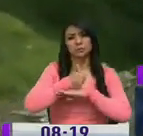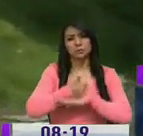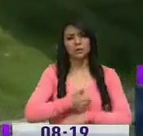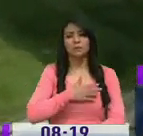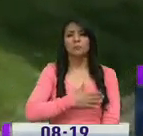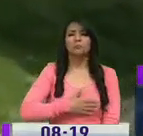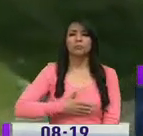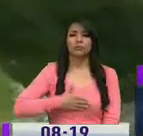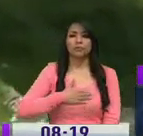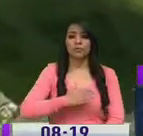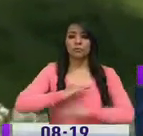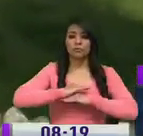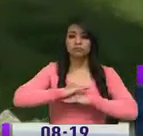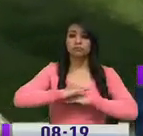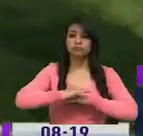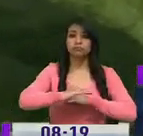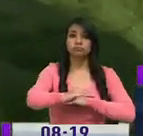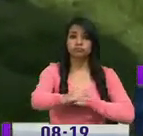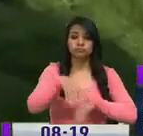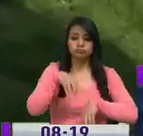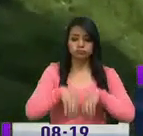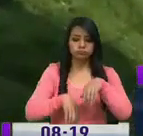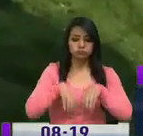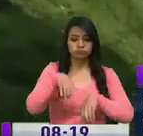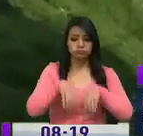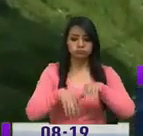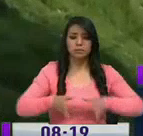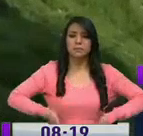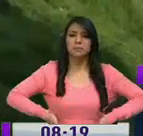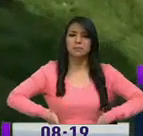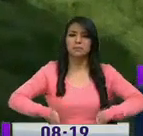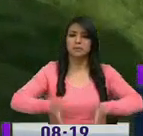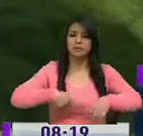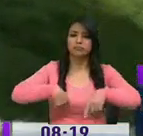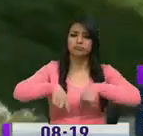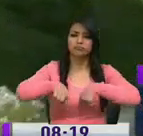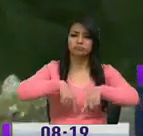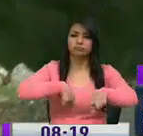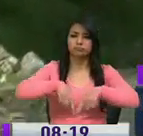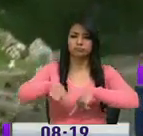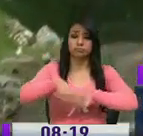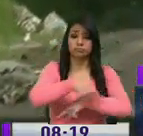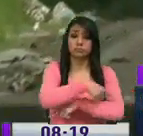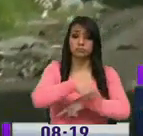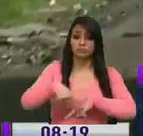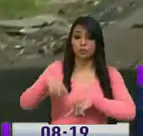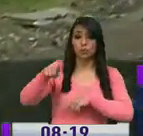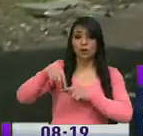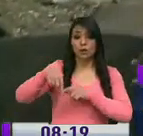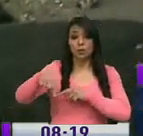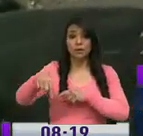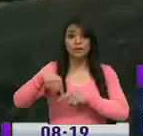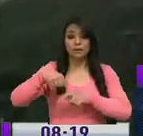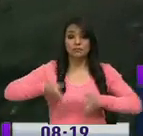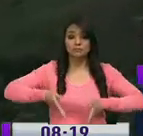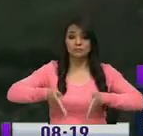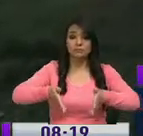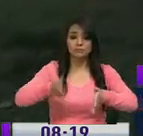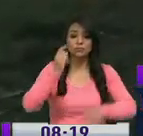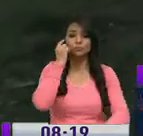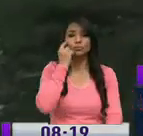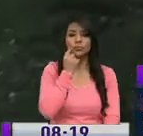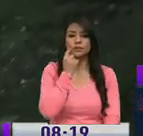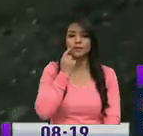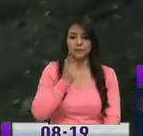una pavimentación o adoquinado de esta vía, ya que es muy transitada. Estamos tan solo a una cuadra paralela de la avenida Mariscal Sucre, una